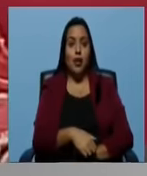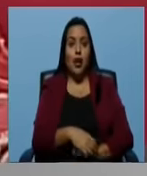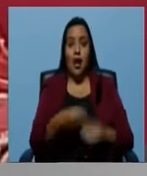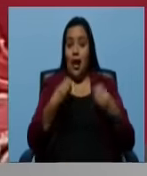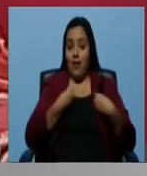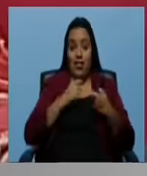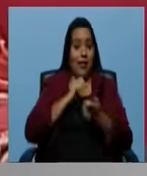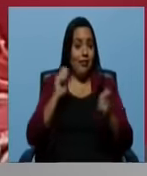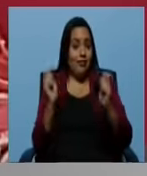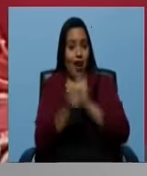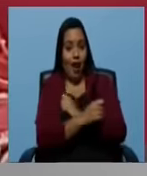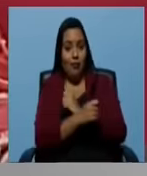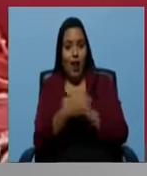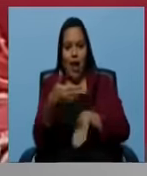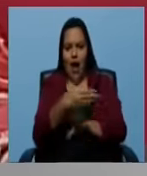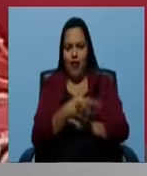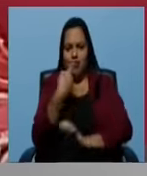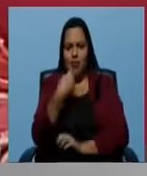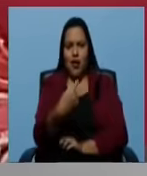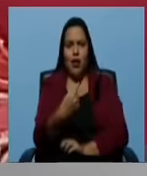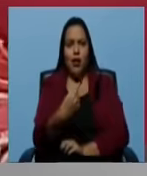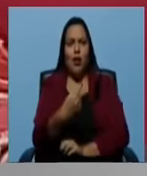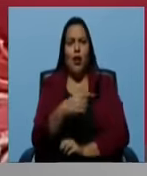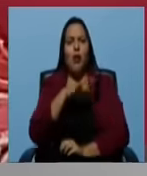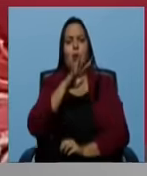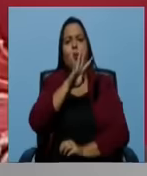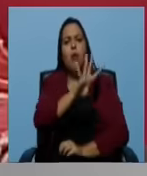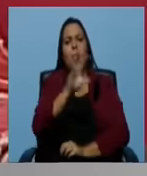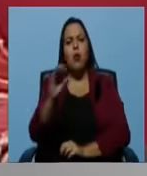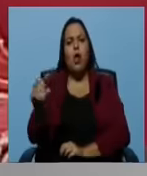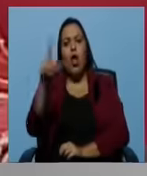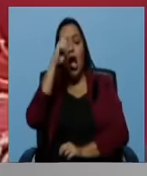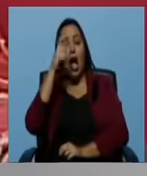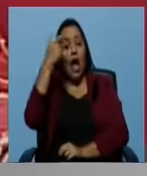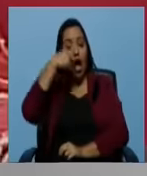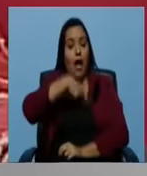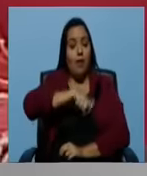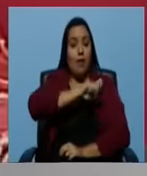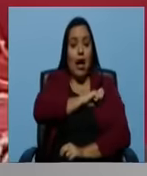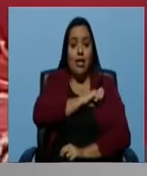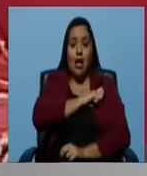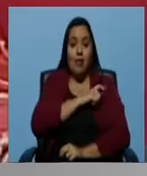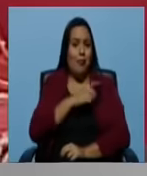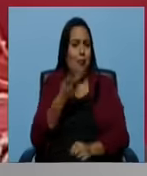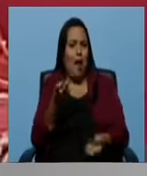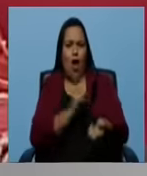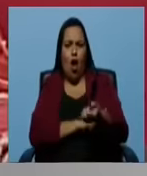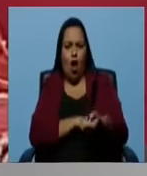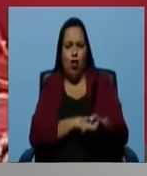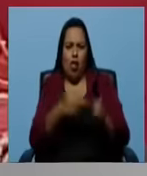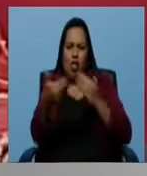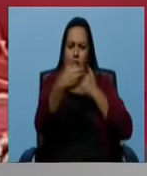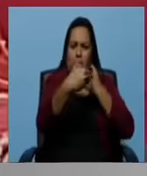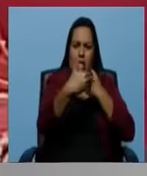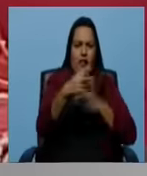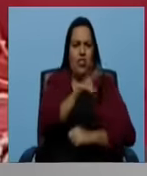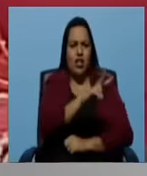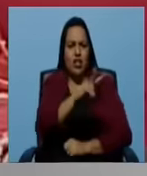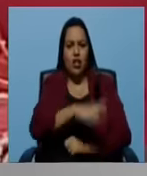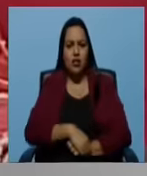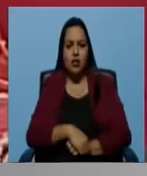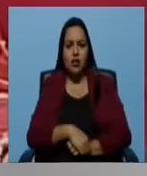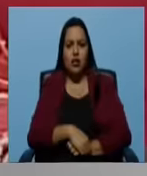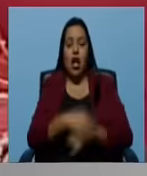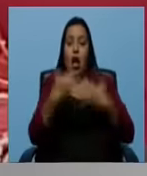yo lo dije en estos días, hace 400 años de España vino lo peor para Venezuela. 400 años después le